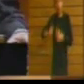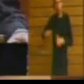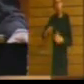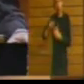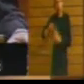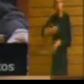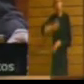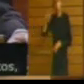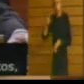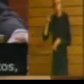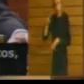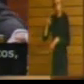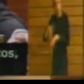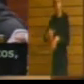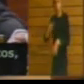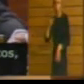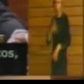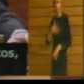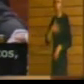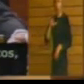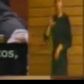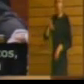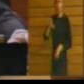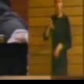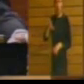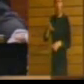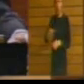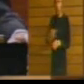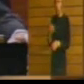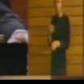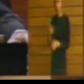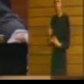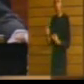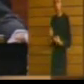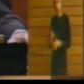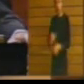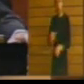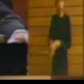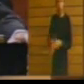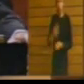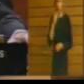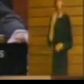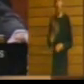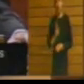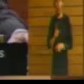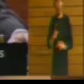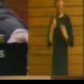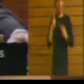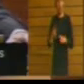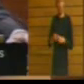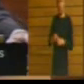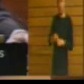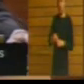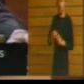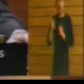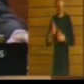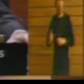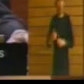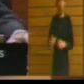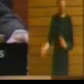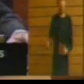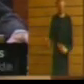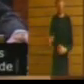en este caso el mayoritario de la comunidad, que no está viendo cubierto sus necesidades y que se está tratando de forma